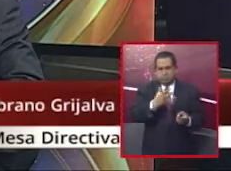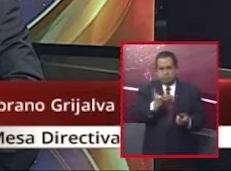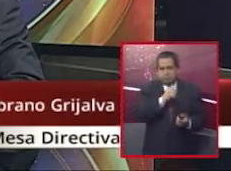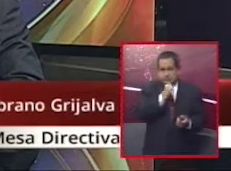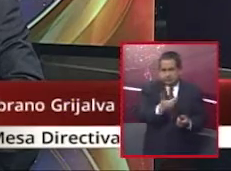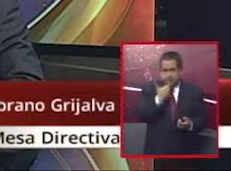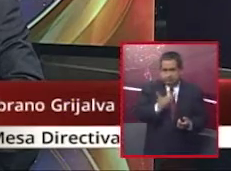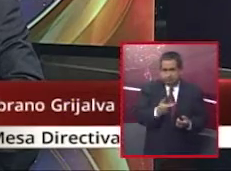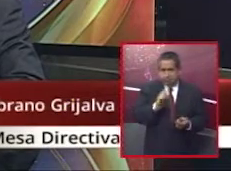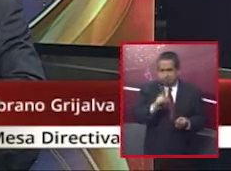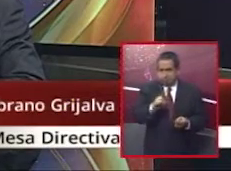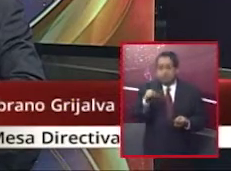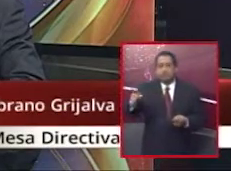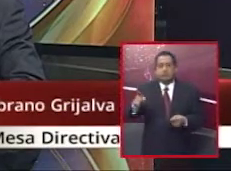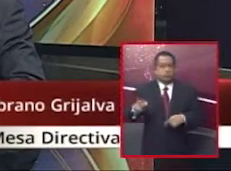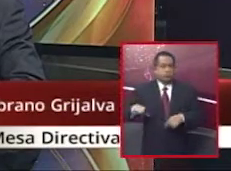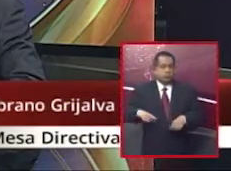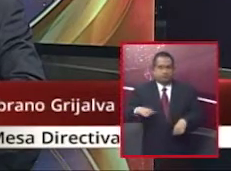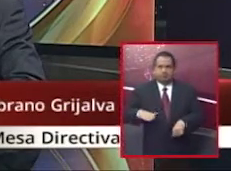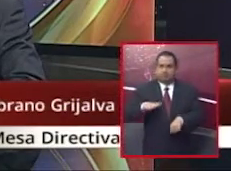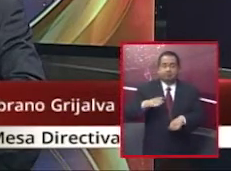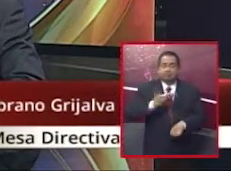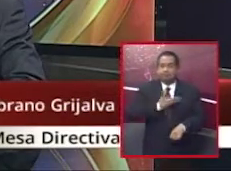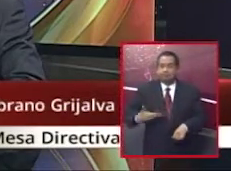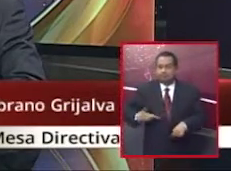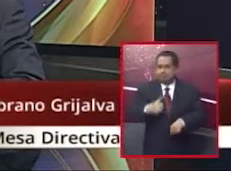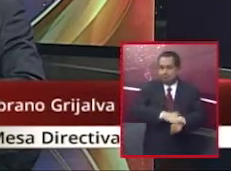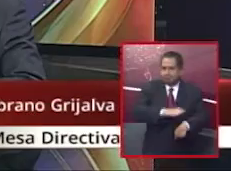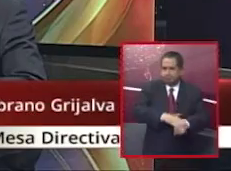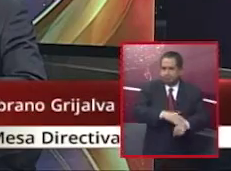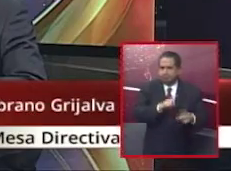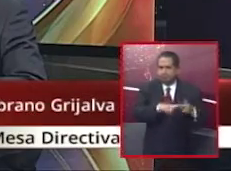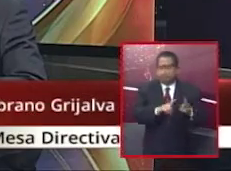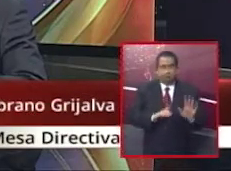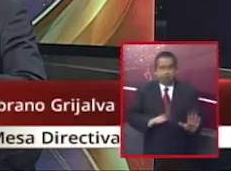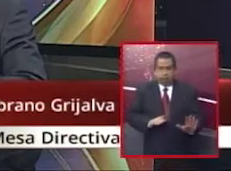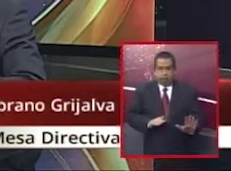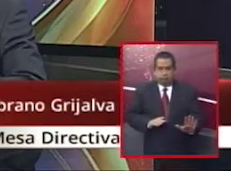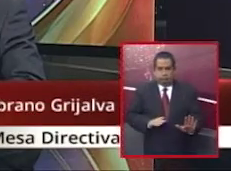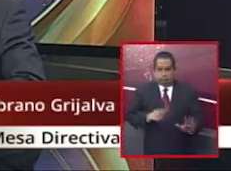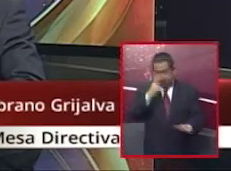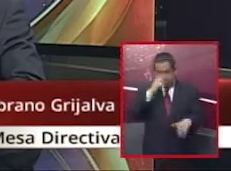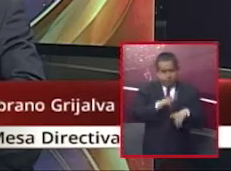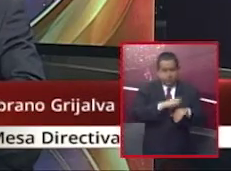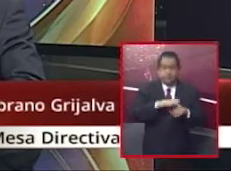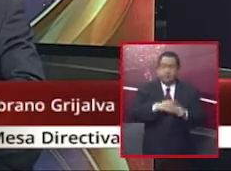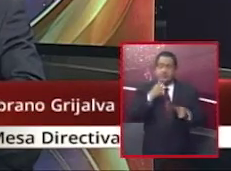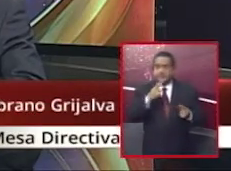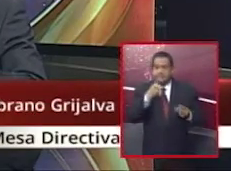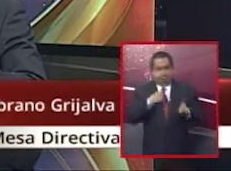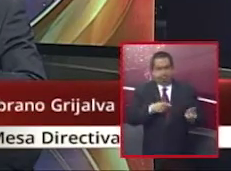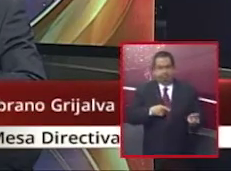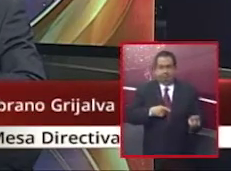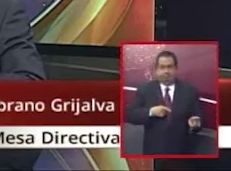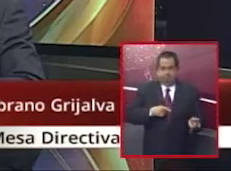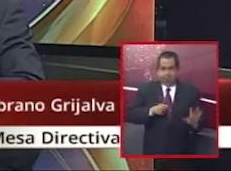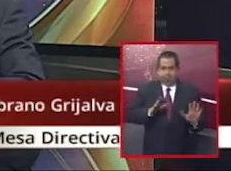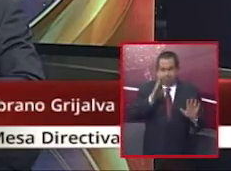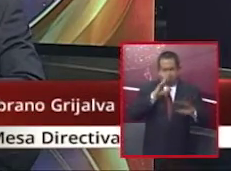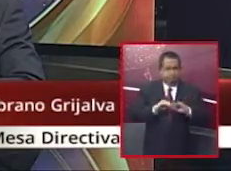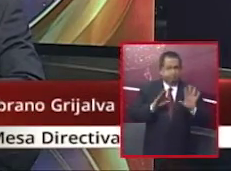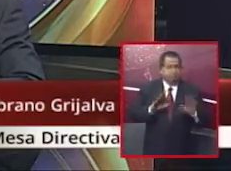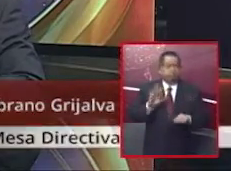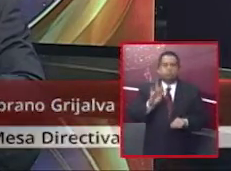hicieron un uso excesivo de sus funciones para que, como se les acusó, se